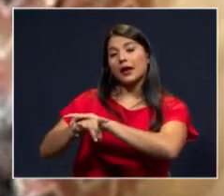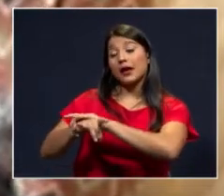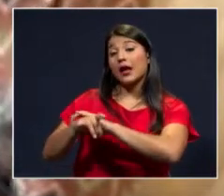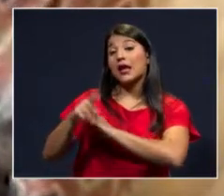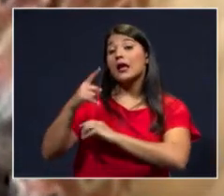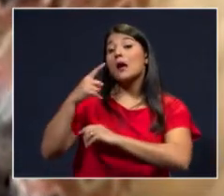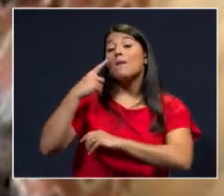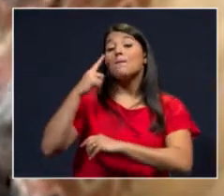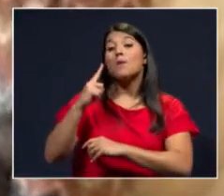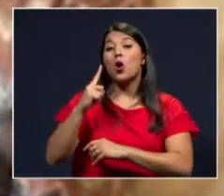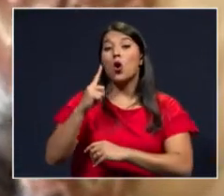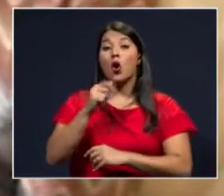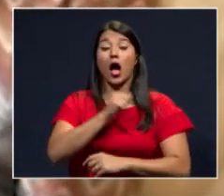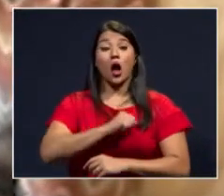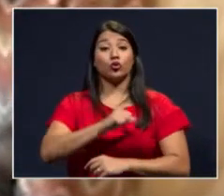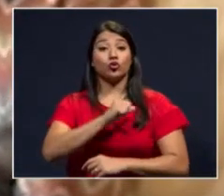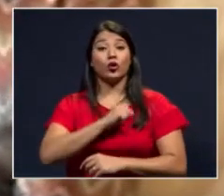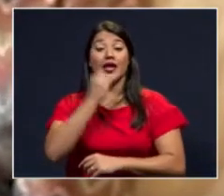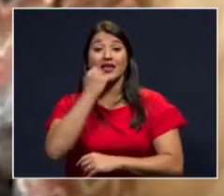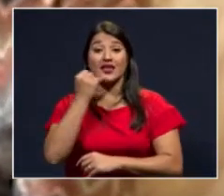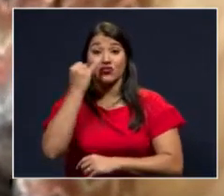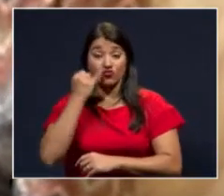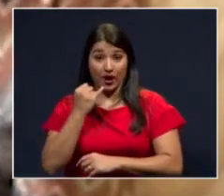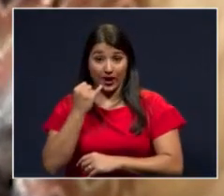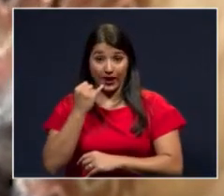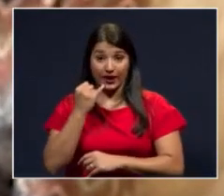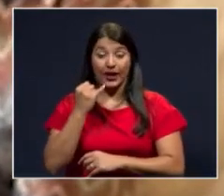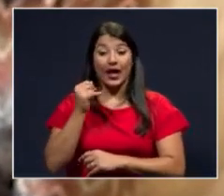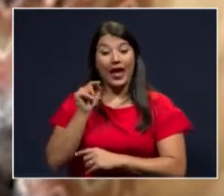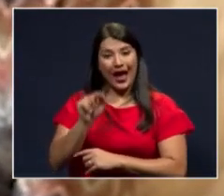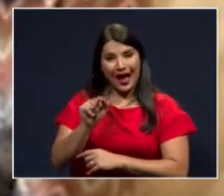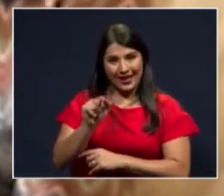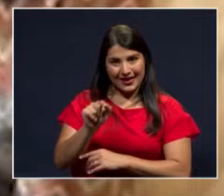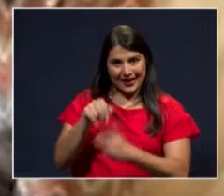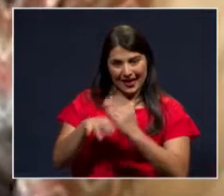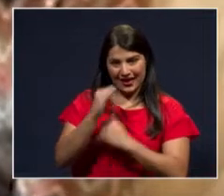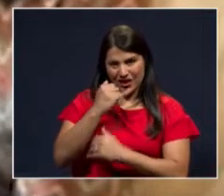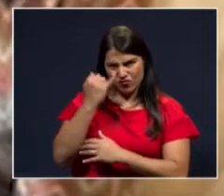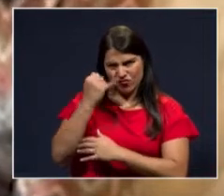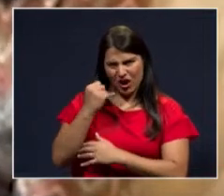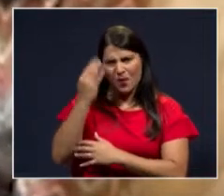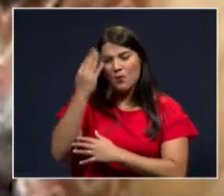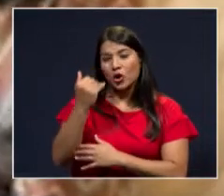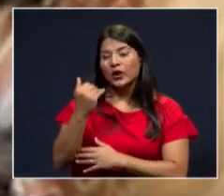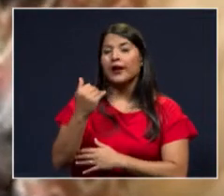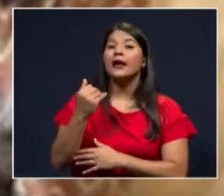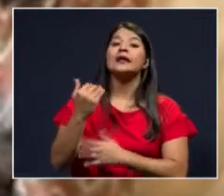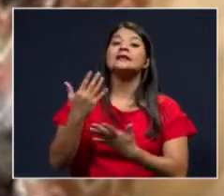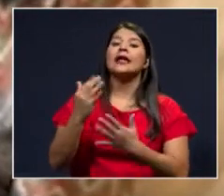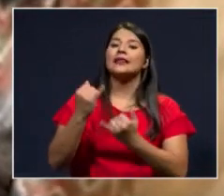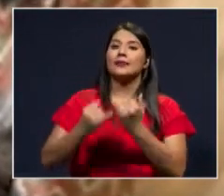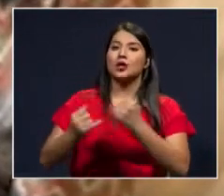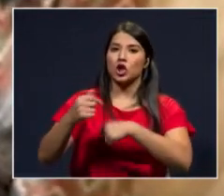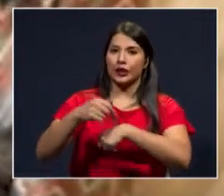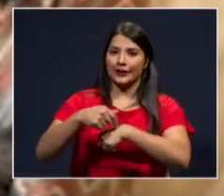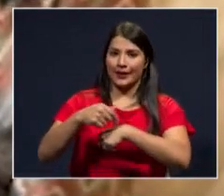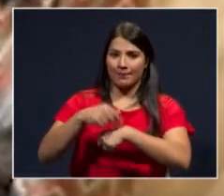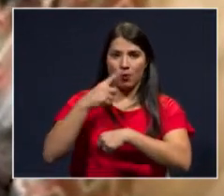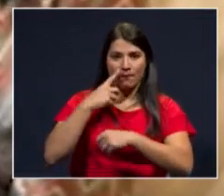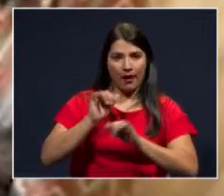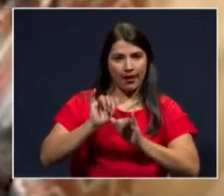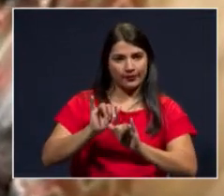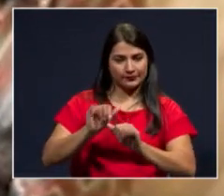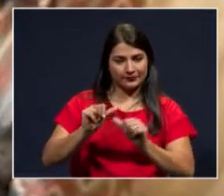autoridades israelíes en territorio bajo soberanía del Estado de Israel por encontrarse en una situación migratoria irregular. Su caso siguió